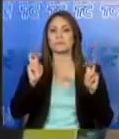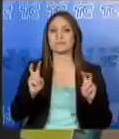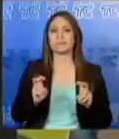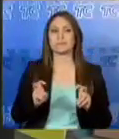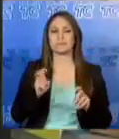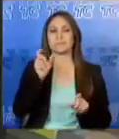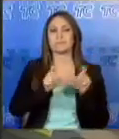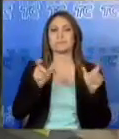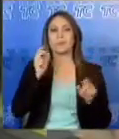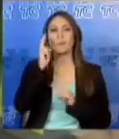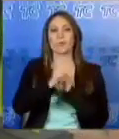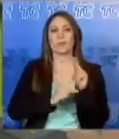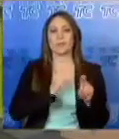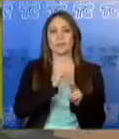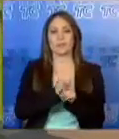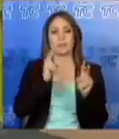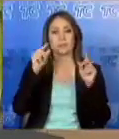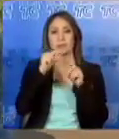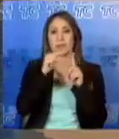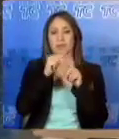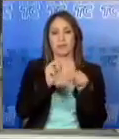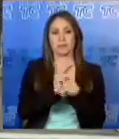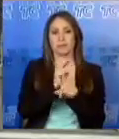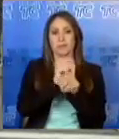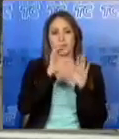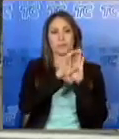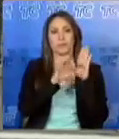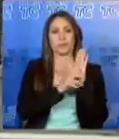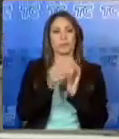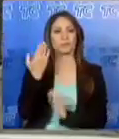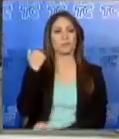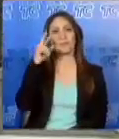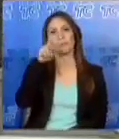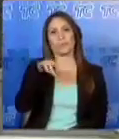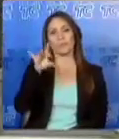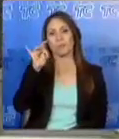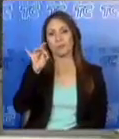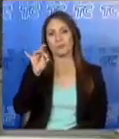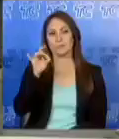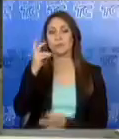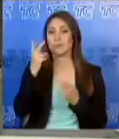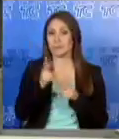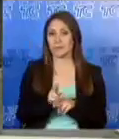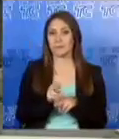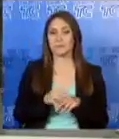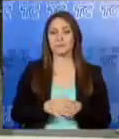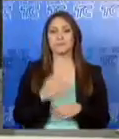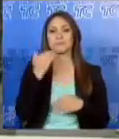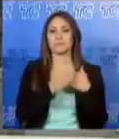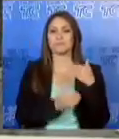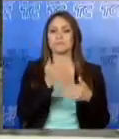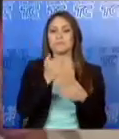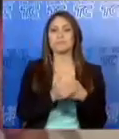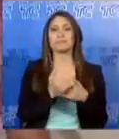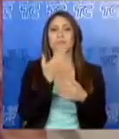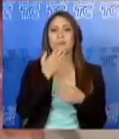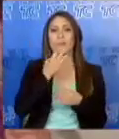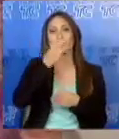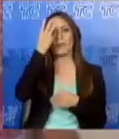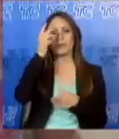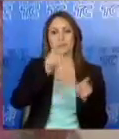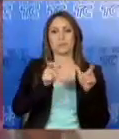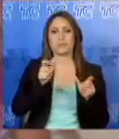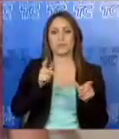ciudadanía universal, concepto creado por la Constitución de 2008. De igual forma, establece procesos para regular el estado migratorio de